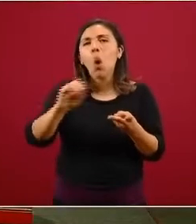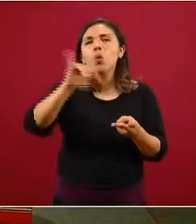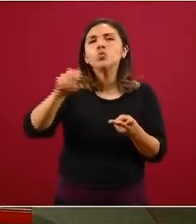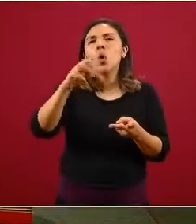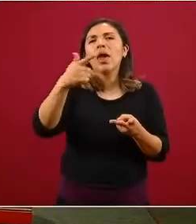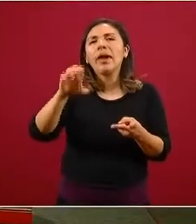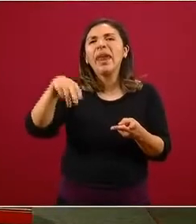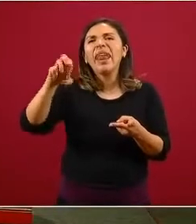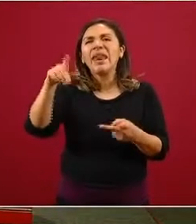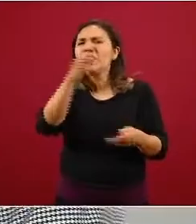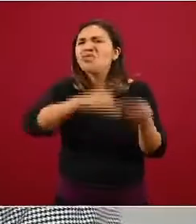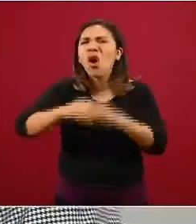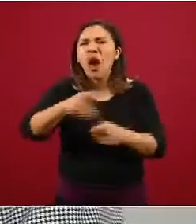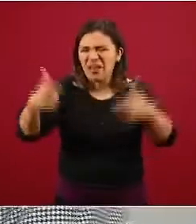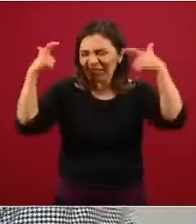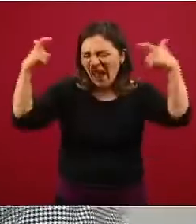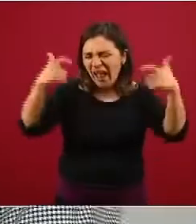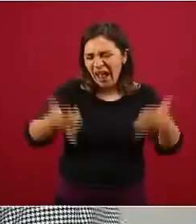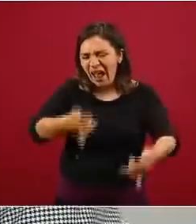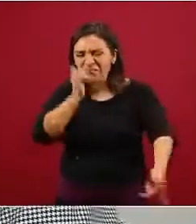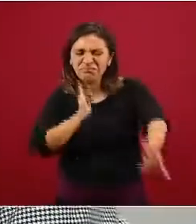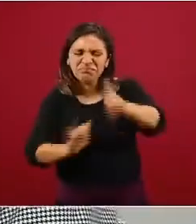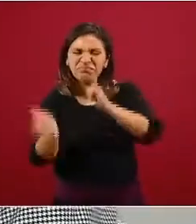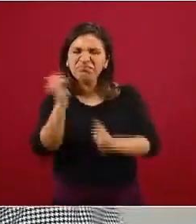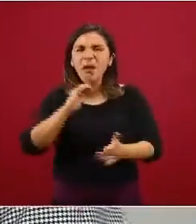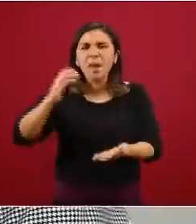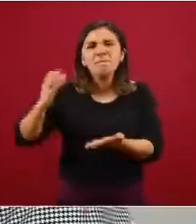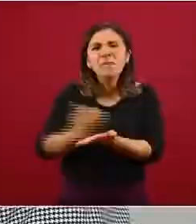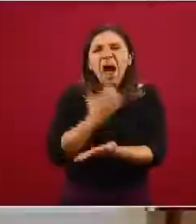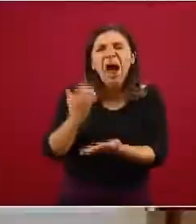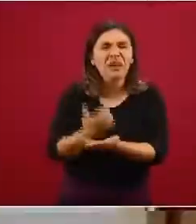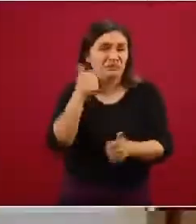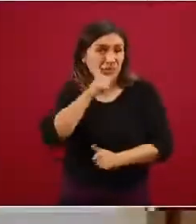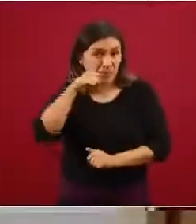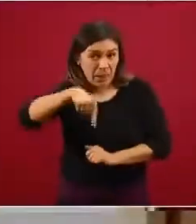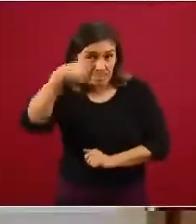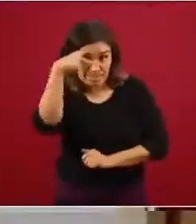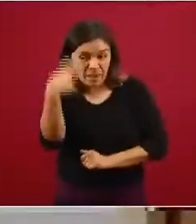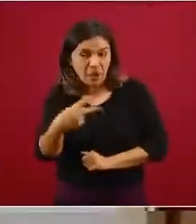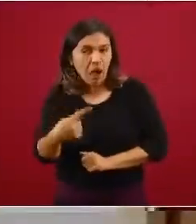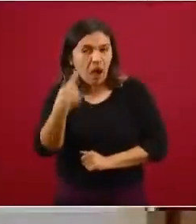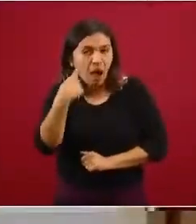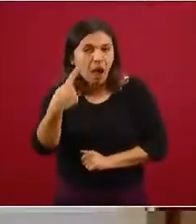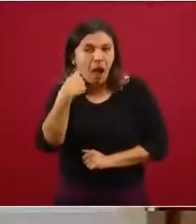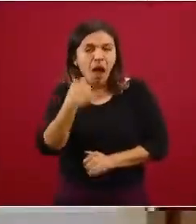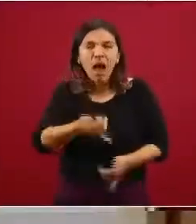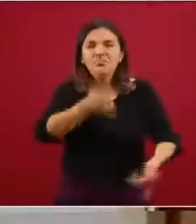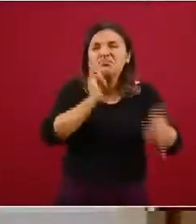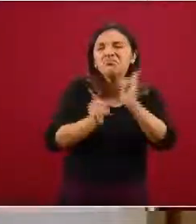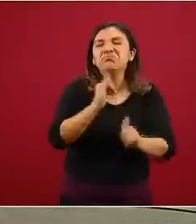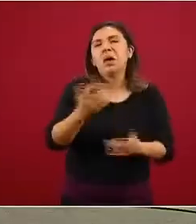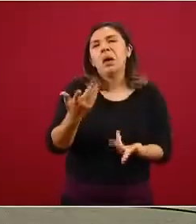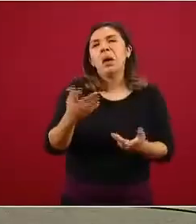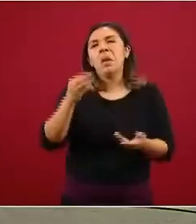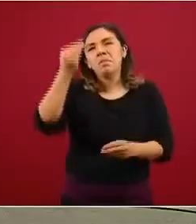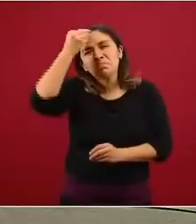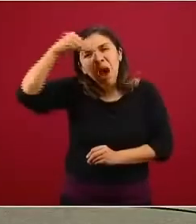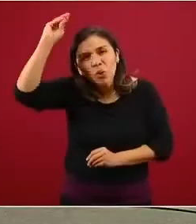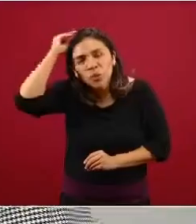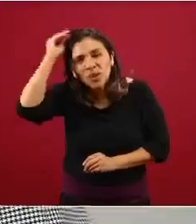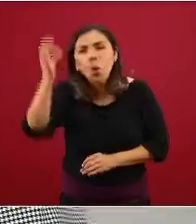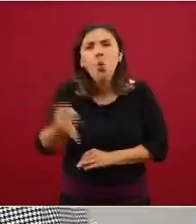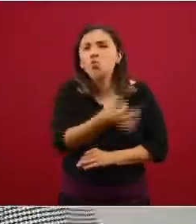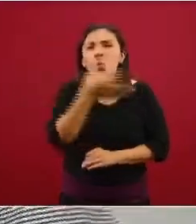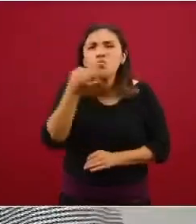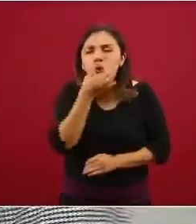en una cantina. Y bueno, en México bebemos en los bautizos, las comuniones, las bodas, los entierros, las graduaciones y todos